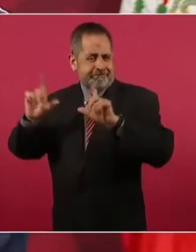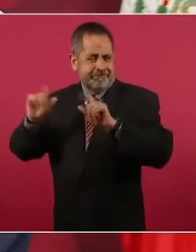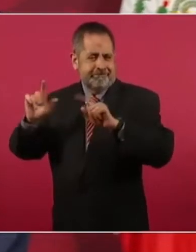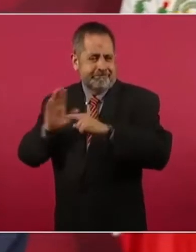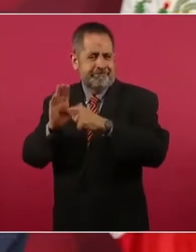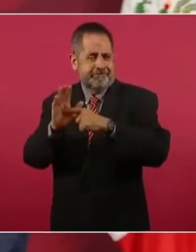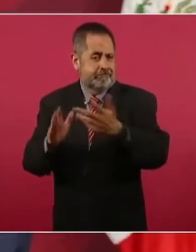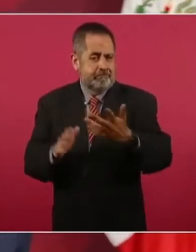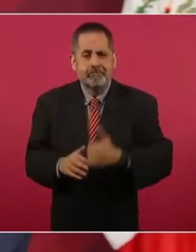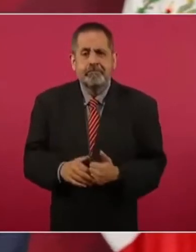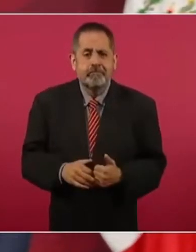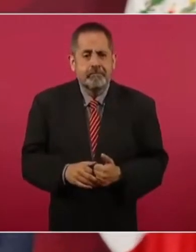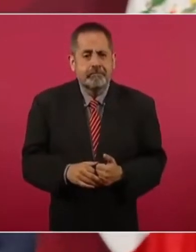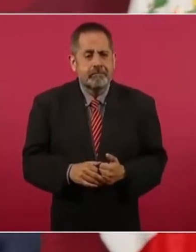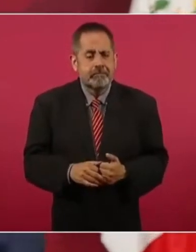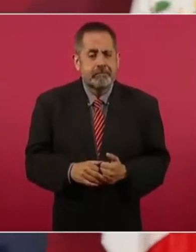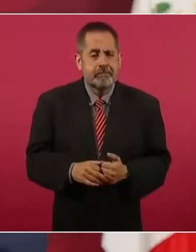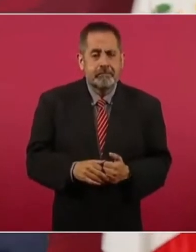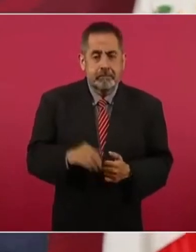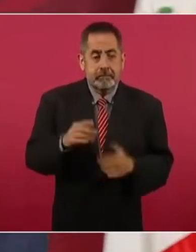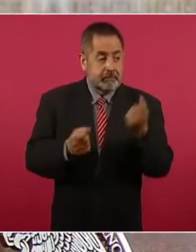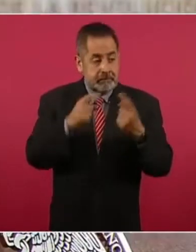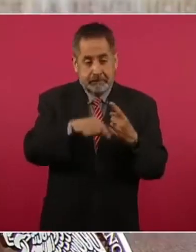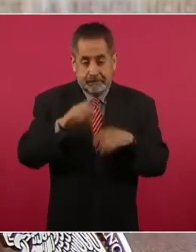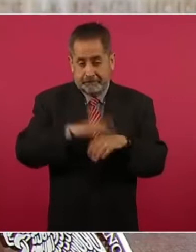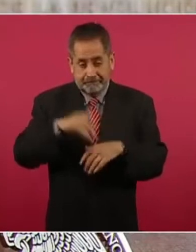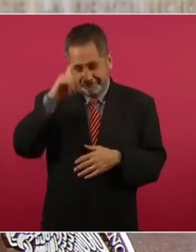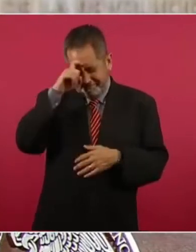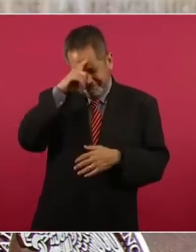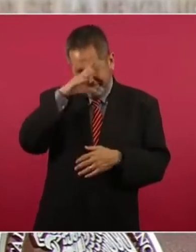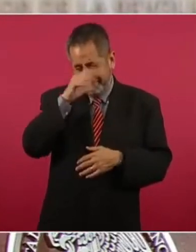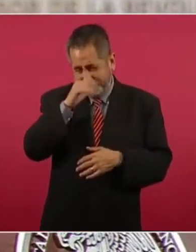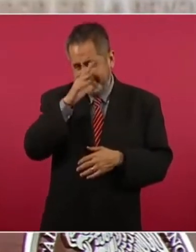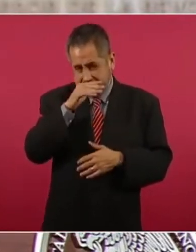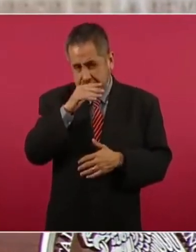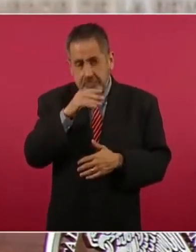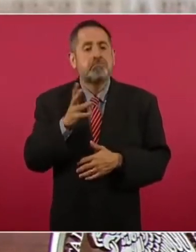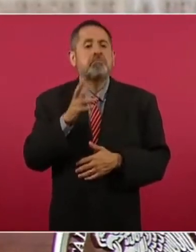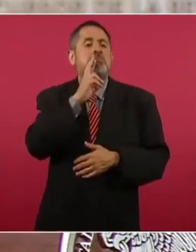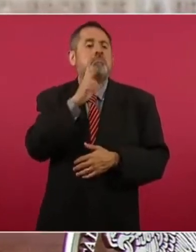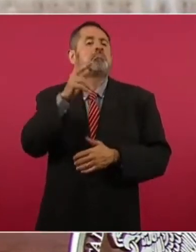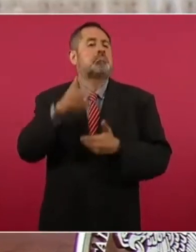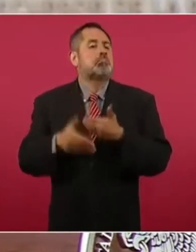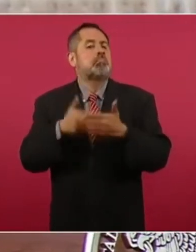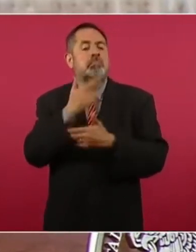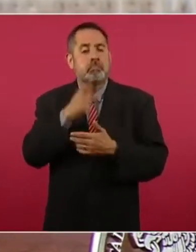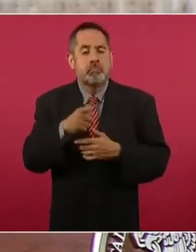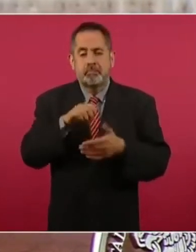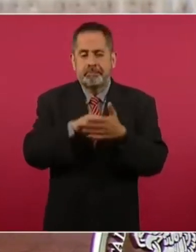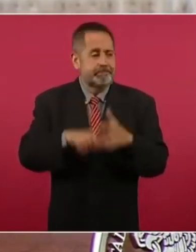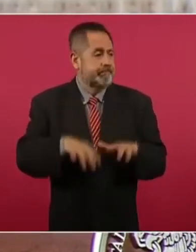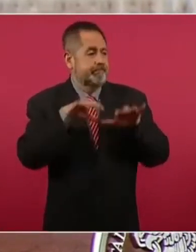Hasta en lo que nos estaba costando más trabajo, que era a detener